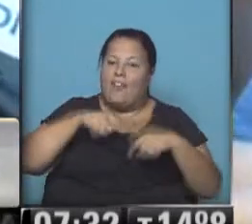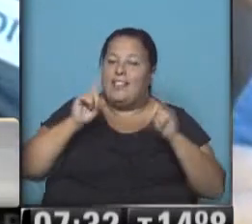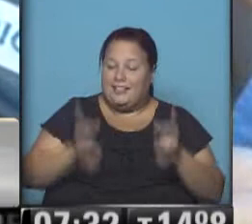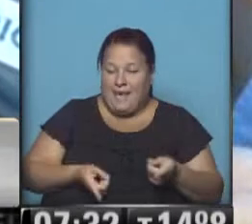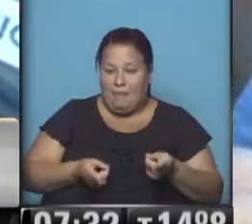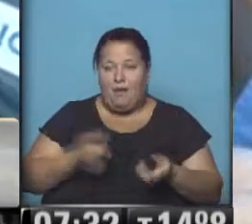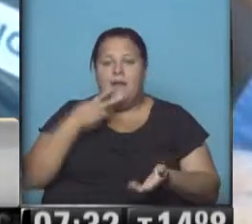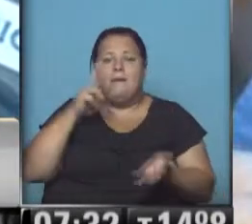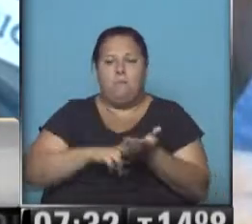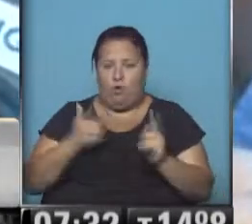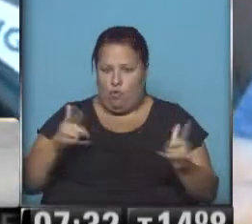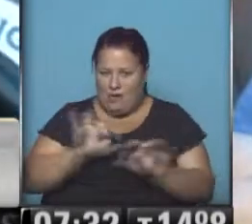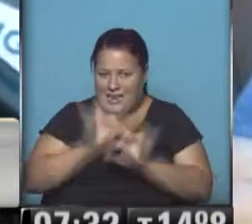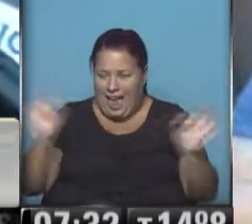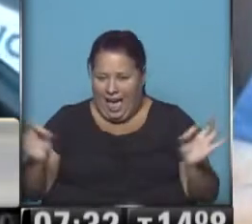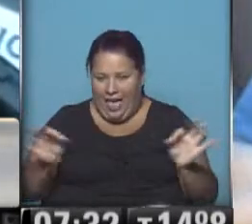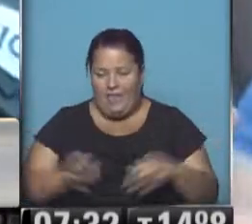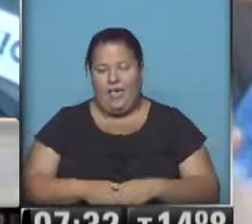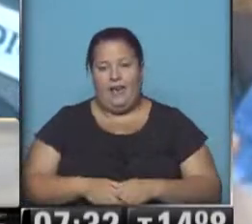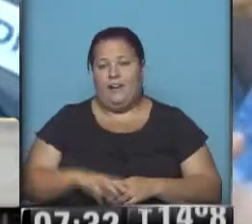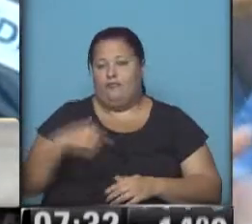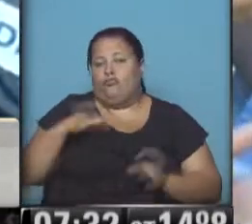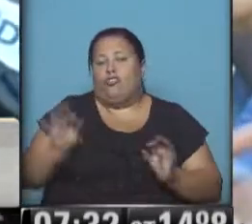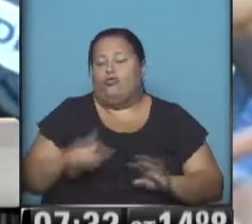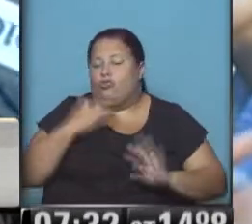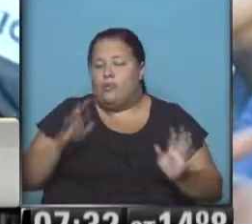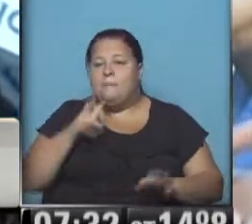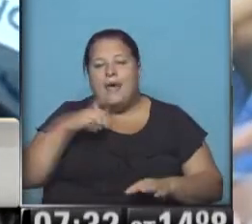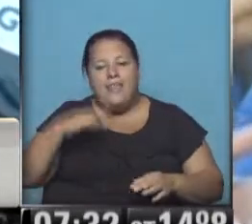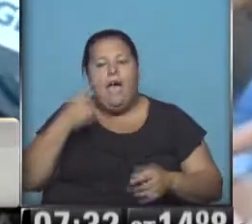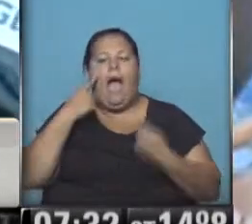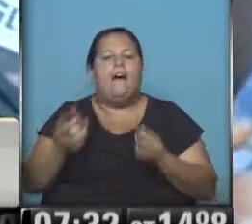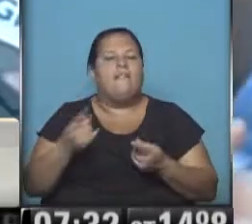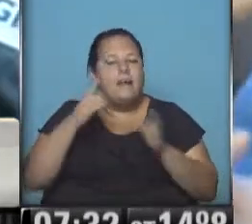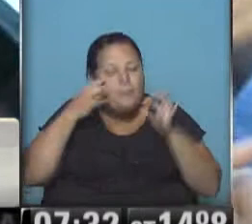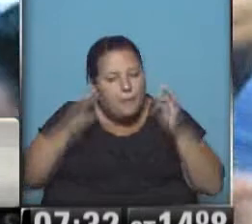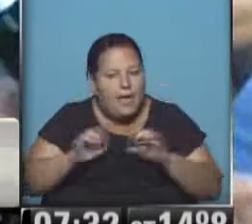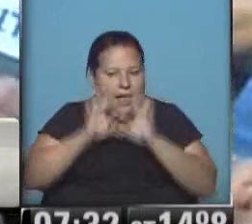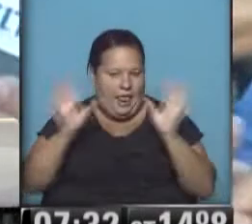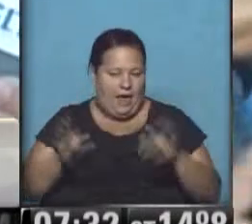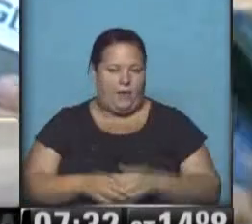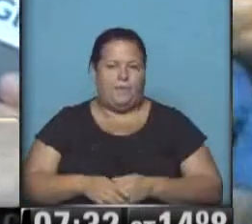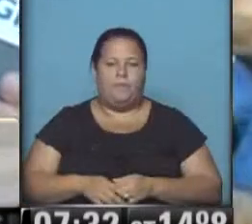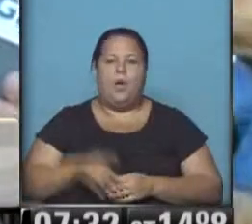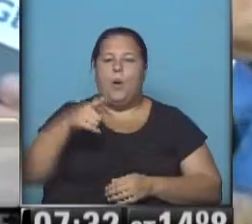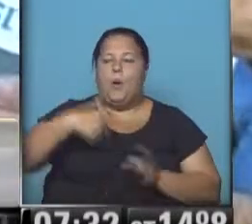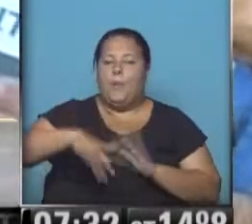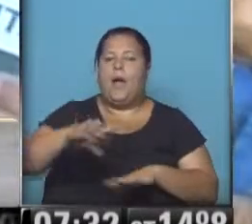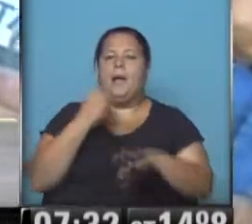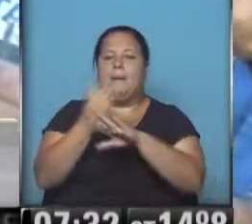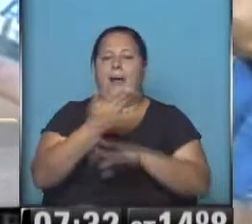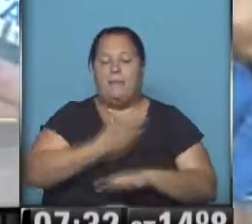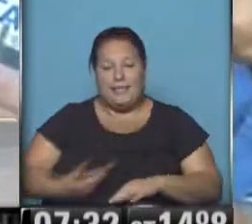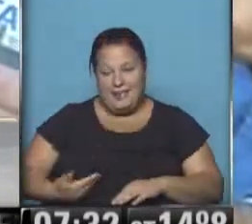que no tributa absolutamente nada. Es todo lo que conozco, me parece que hay que seguir mirándolo con mucho detenimiento. Ministro, como precandidato